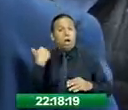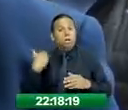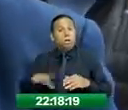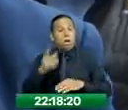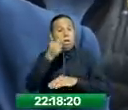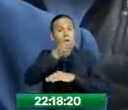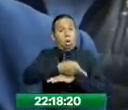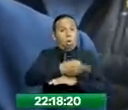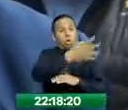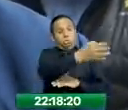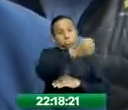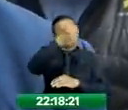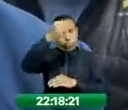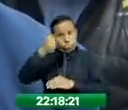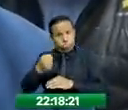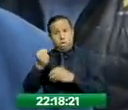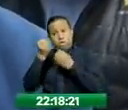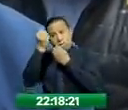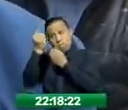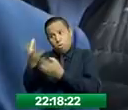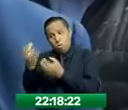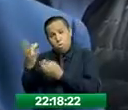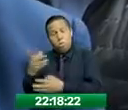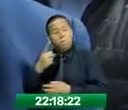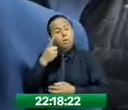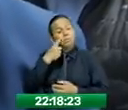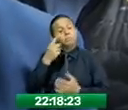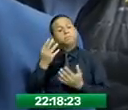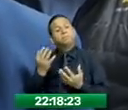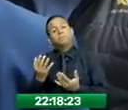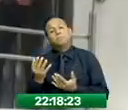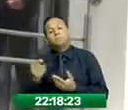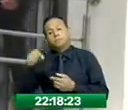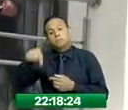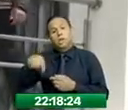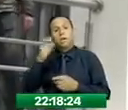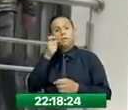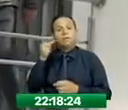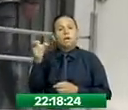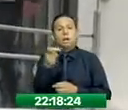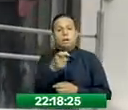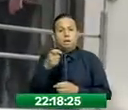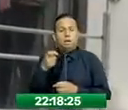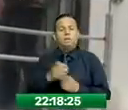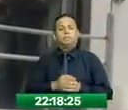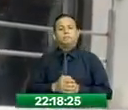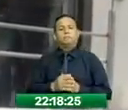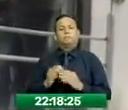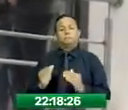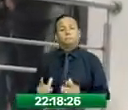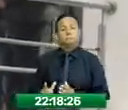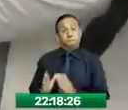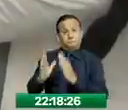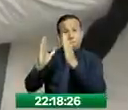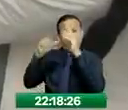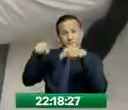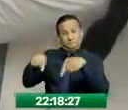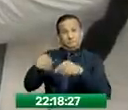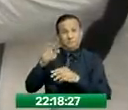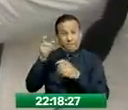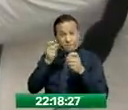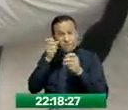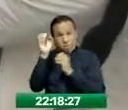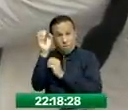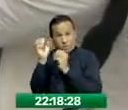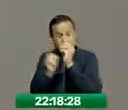como sospechoso pues lo haga y en la fiscalía de acabe con toda la oficina en las afueras del edificio judicial familiares